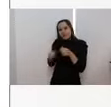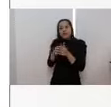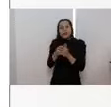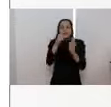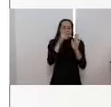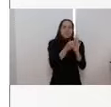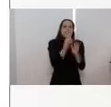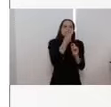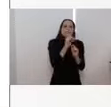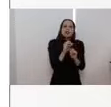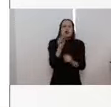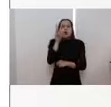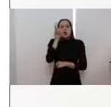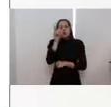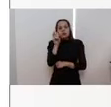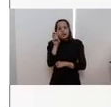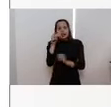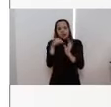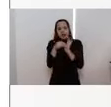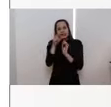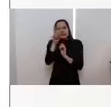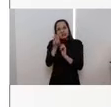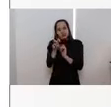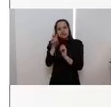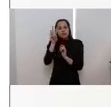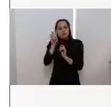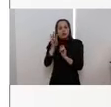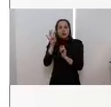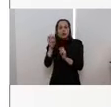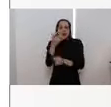realizaron ocho mil 278 transfusiones